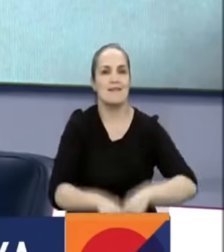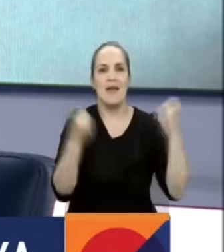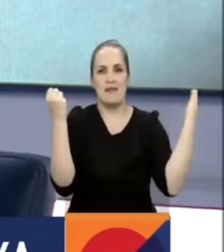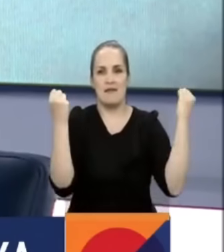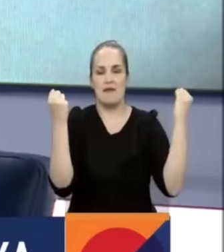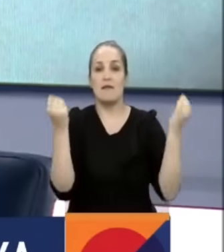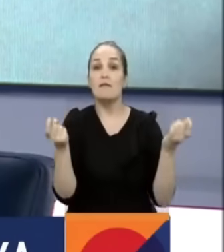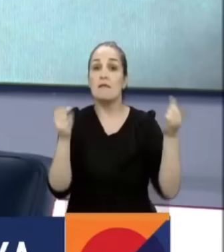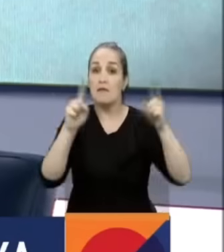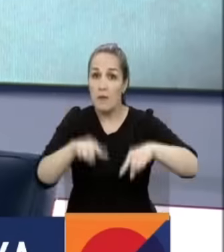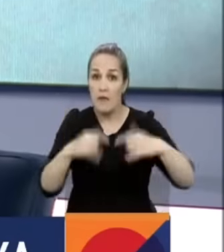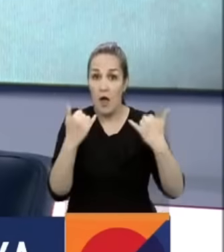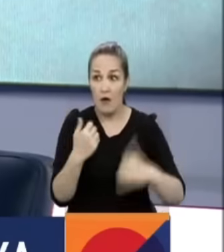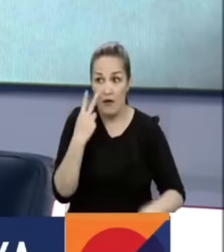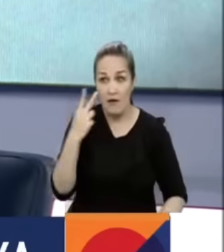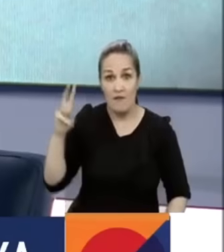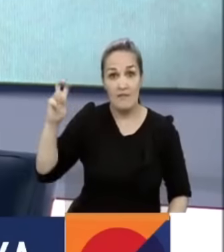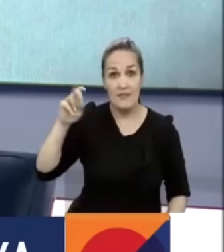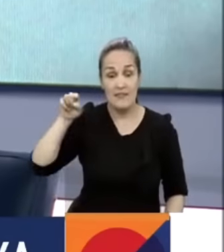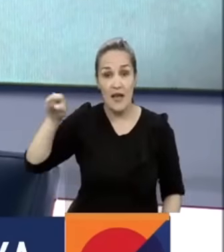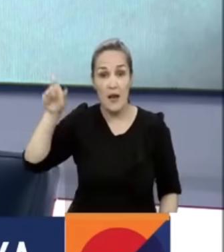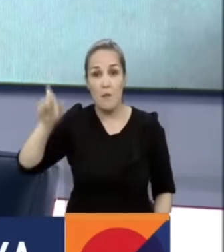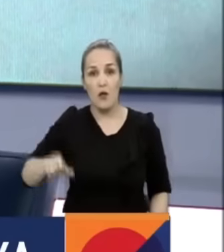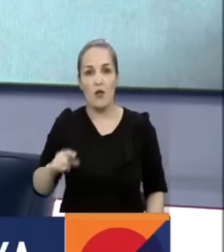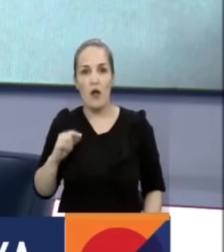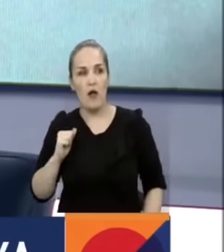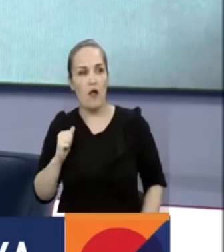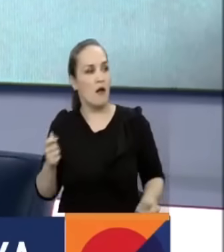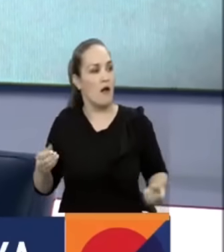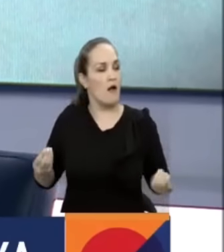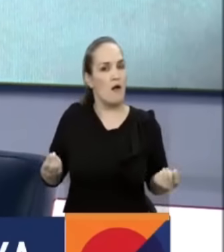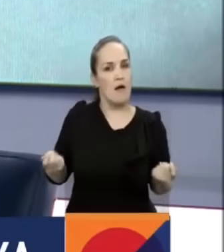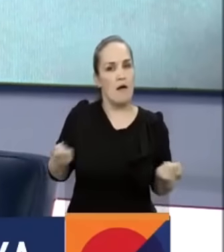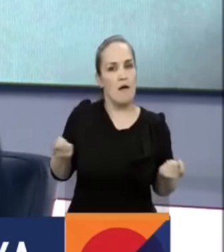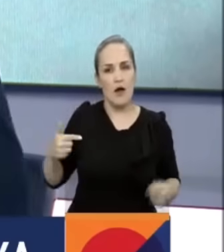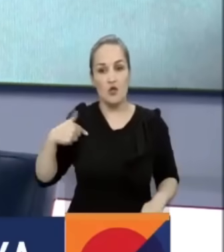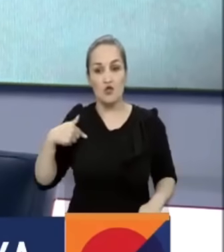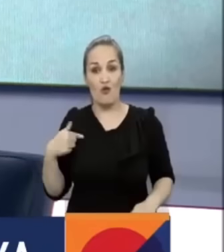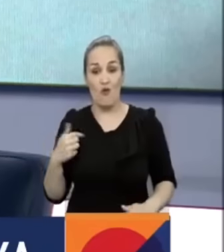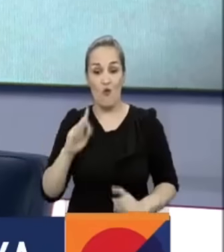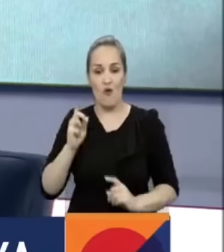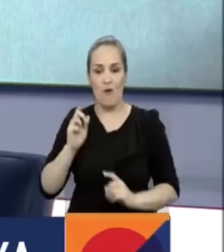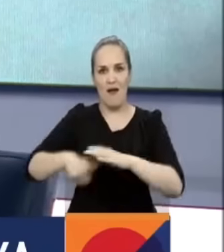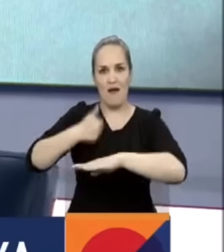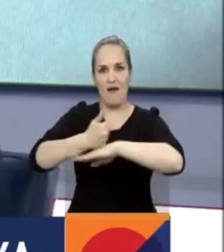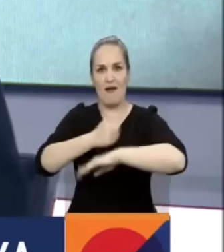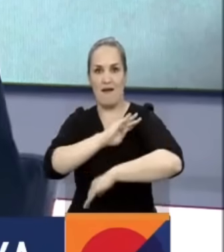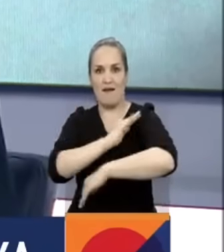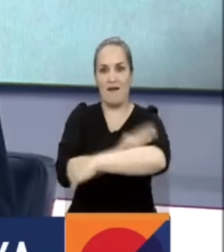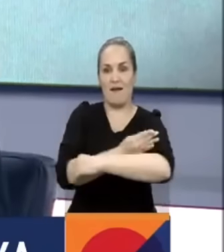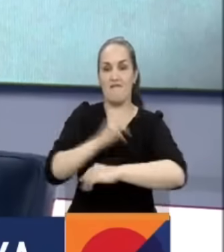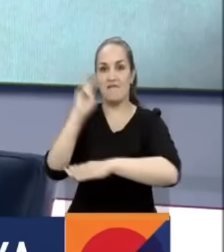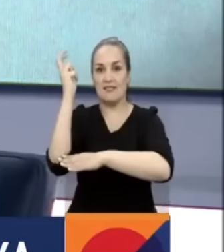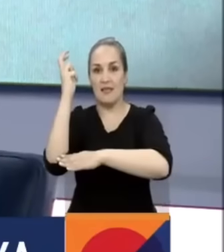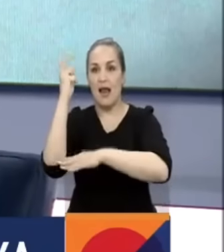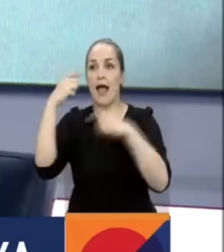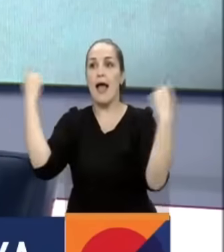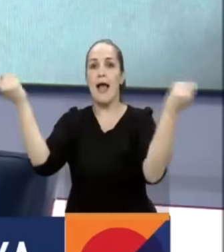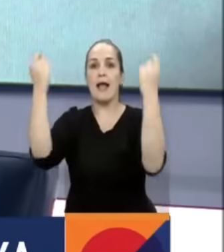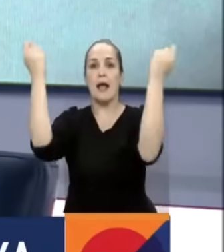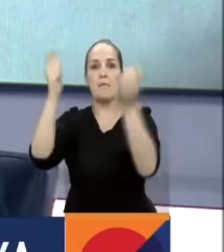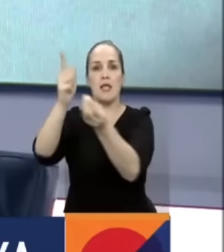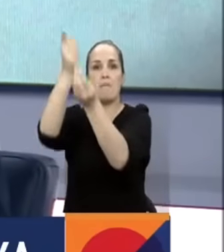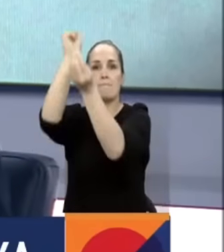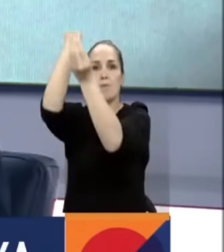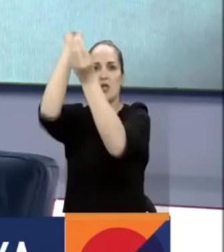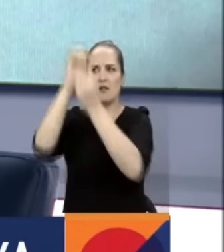caso del fiscal, que ha utilizado su cargo de fiscal para adelantar primero su campaña política sobre la campaña política